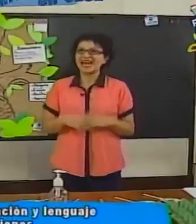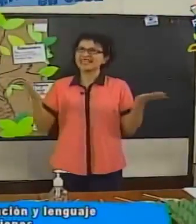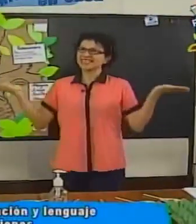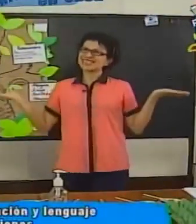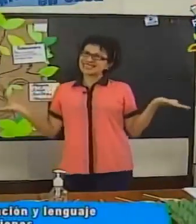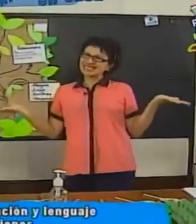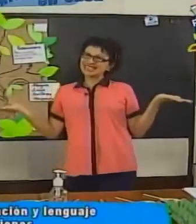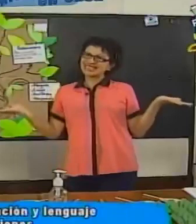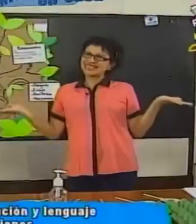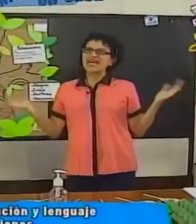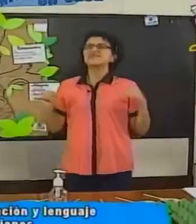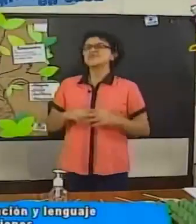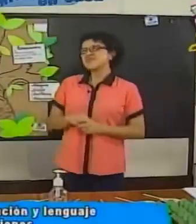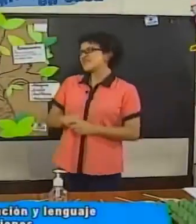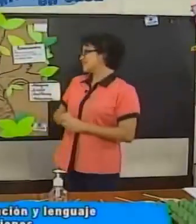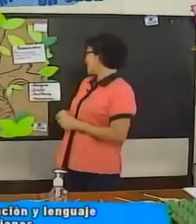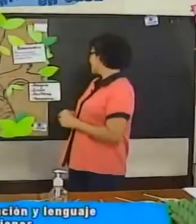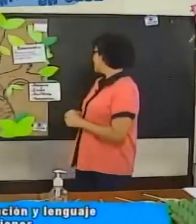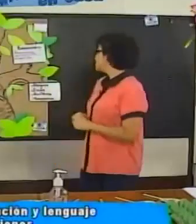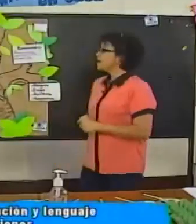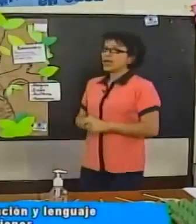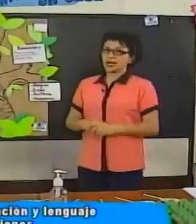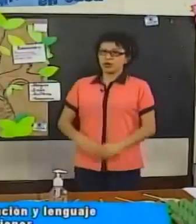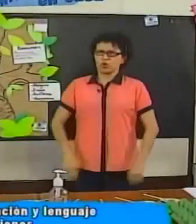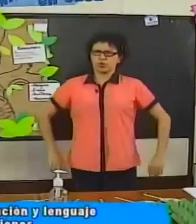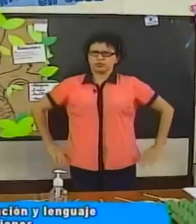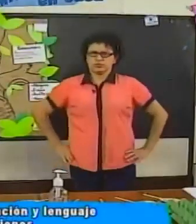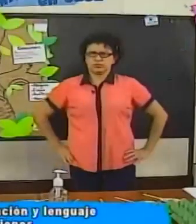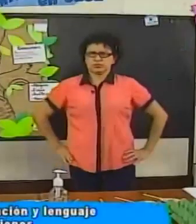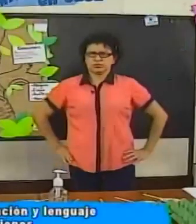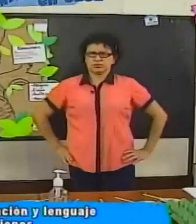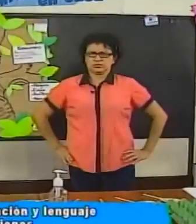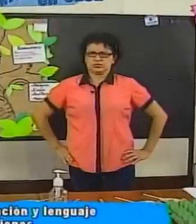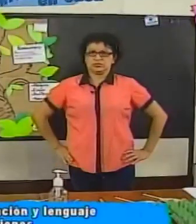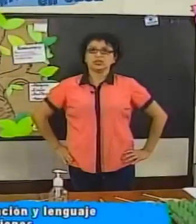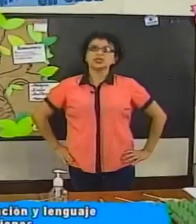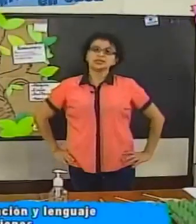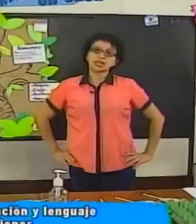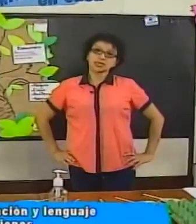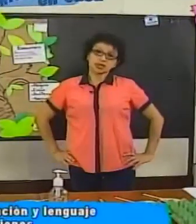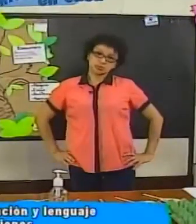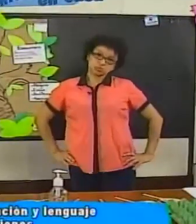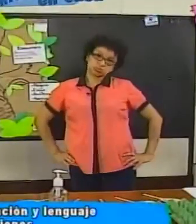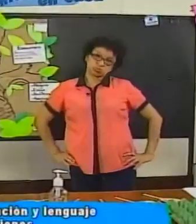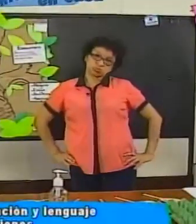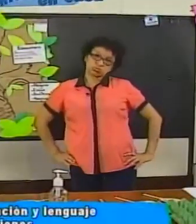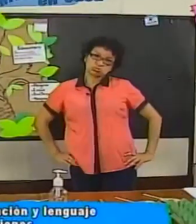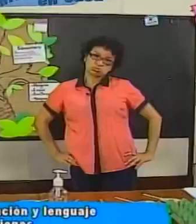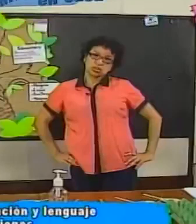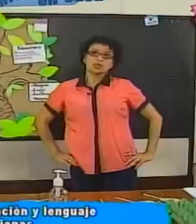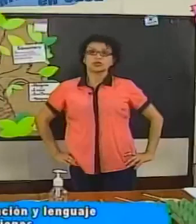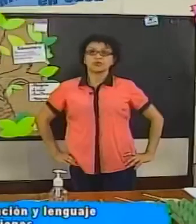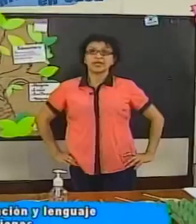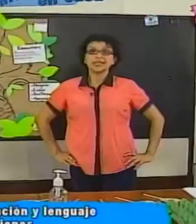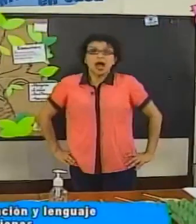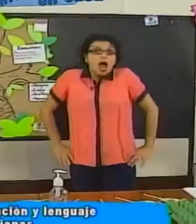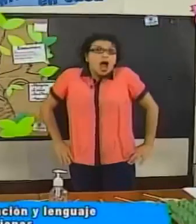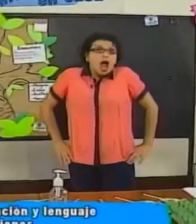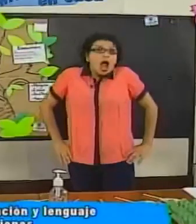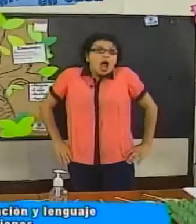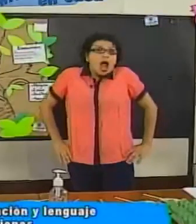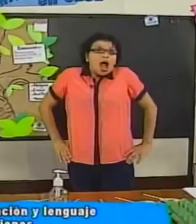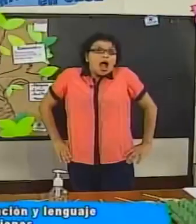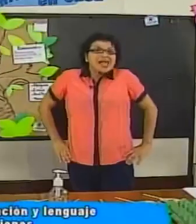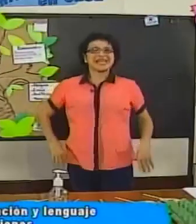¿Alegría? Muy bien. Enojo. Tristeza. Sorpresa.